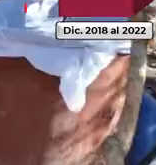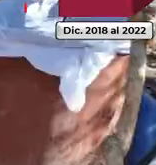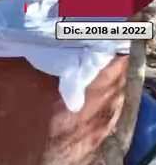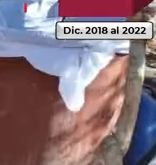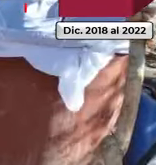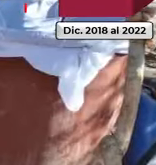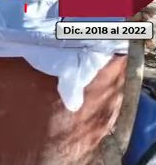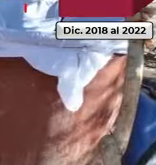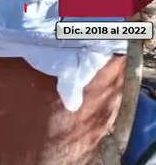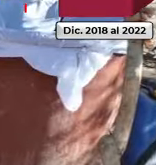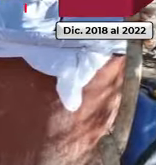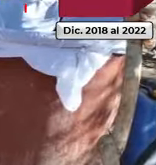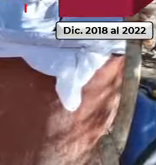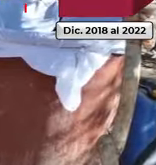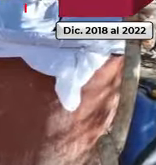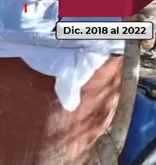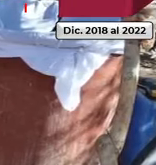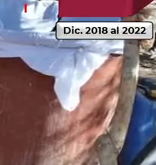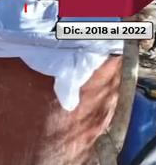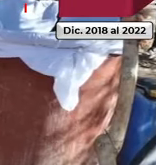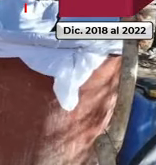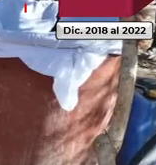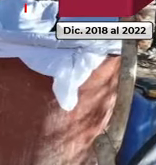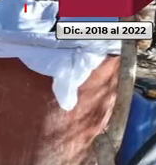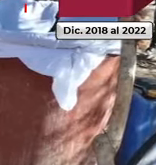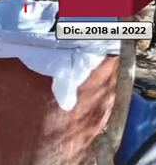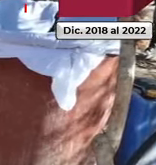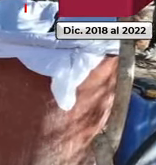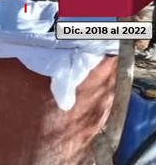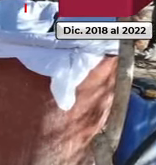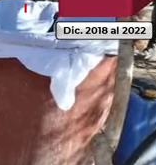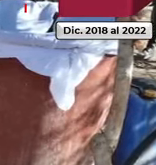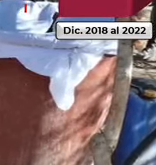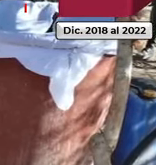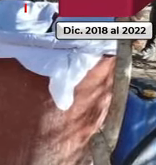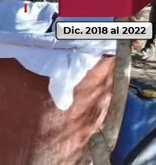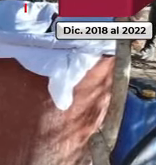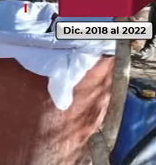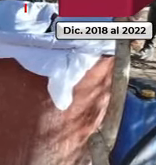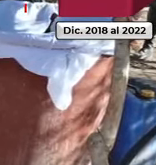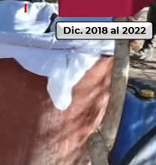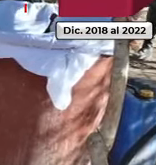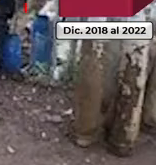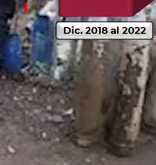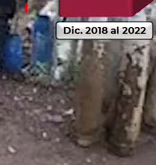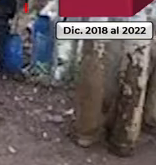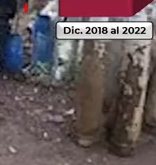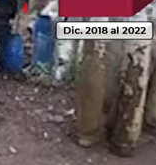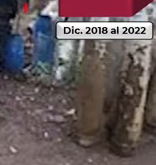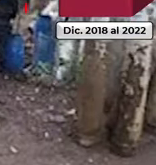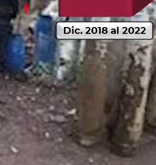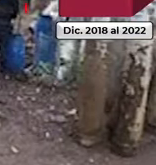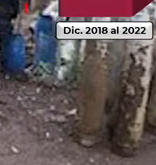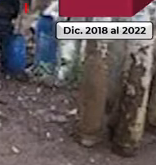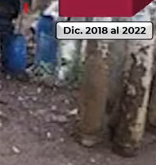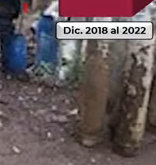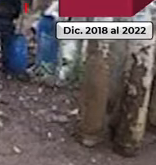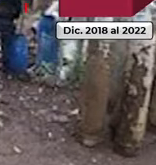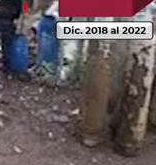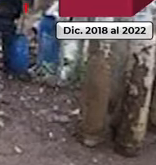inédita de 495 laboratorios, mientras que en lo acumulado del sexenio se han localizado